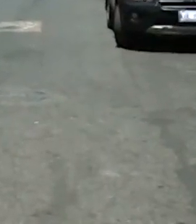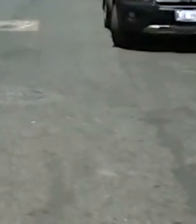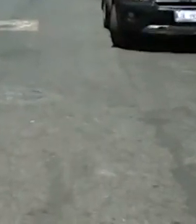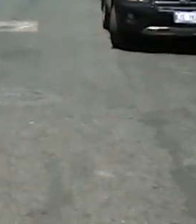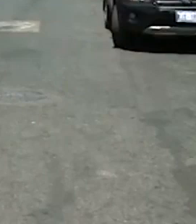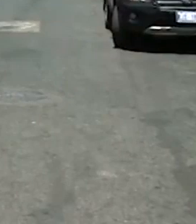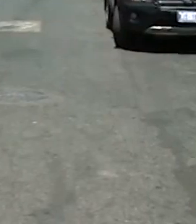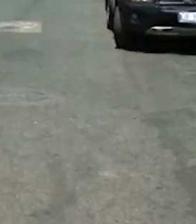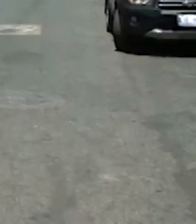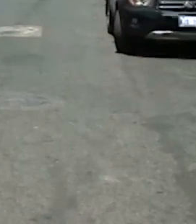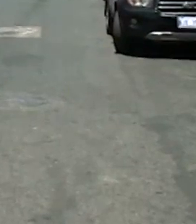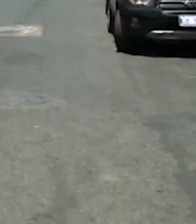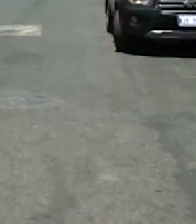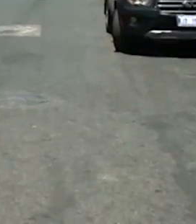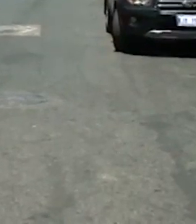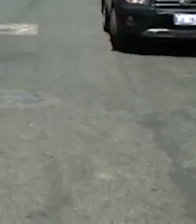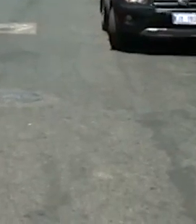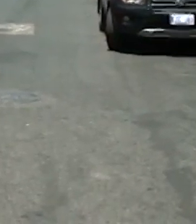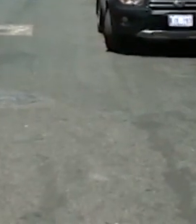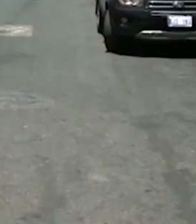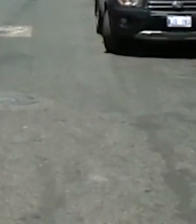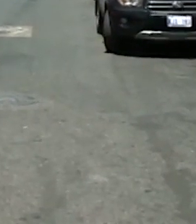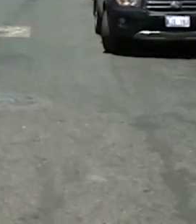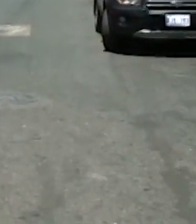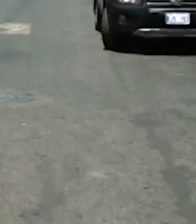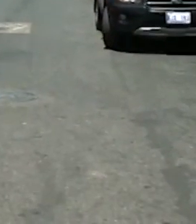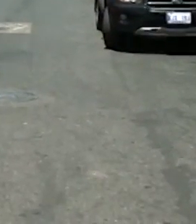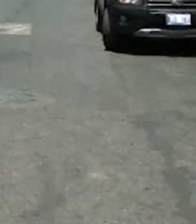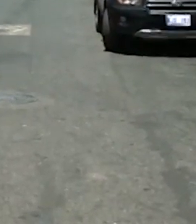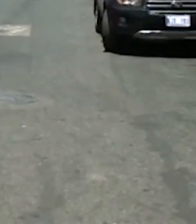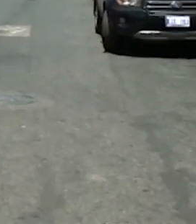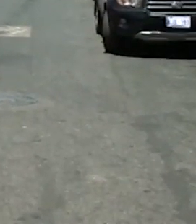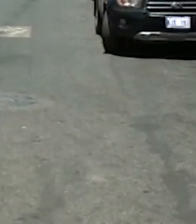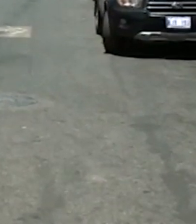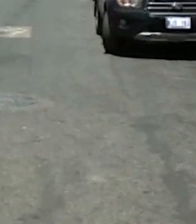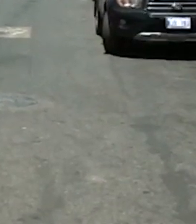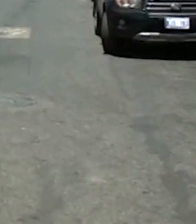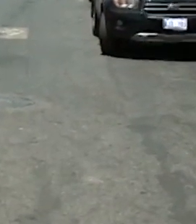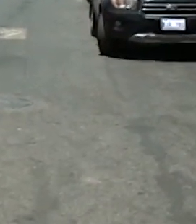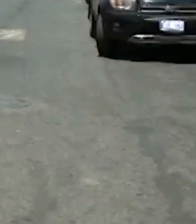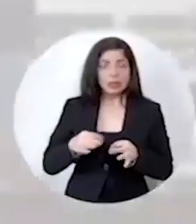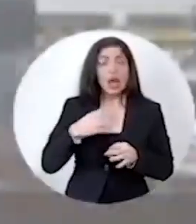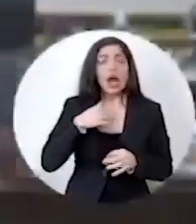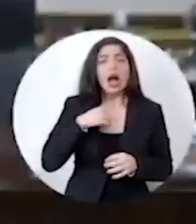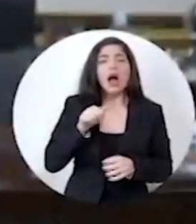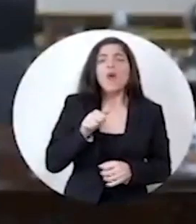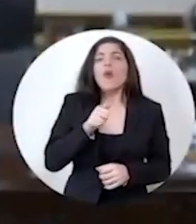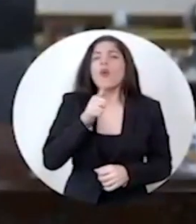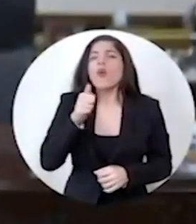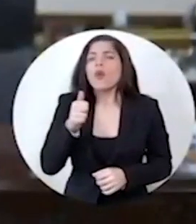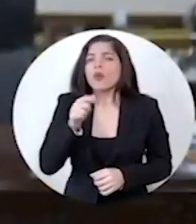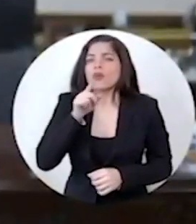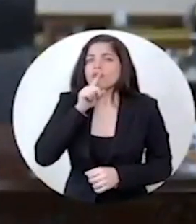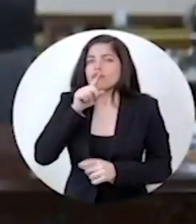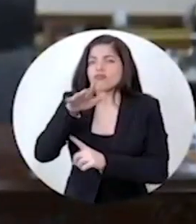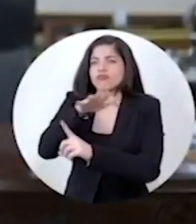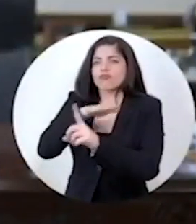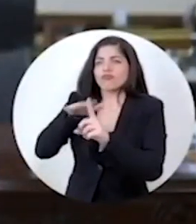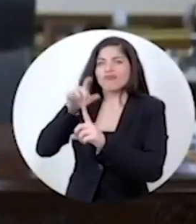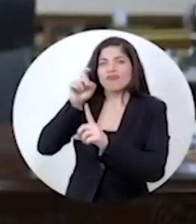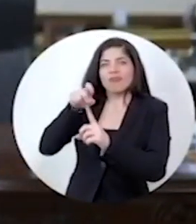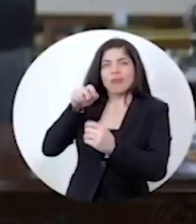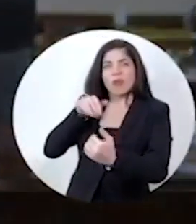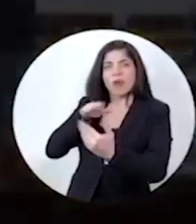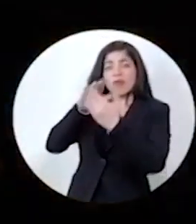con diversos sectores para reducir los estragos financieros causados por este virus. Hay otra realidad que